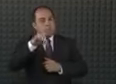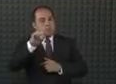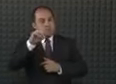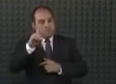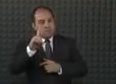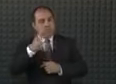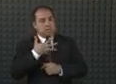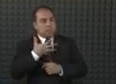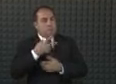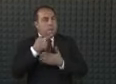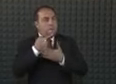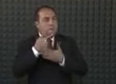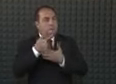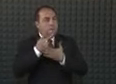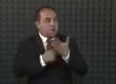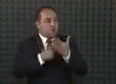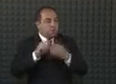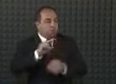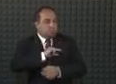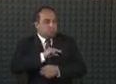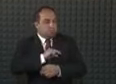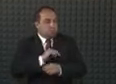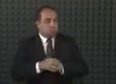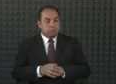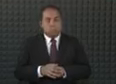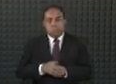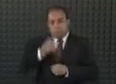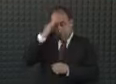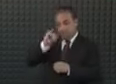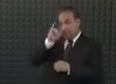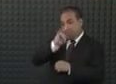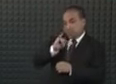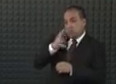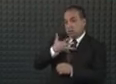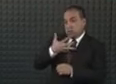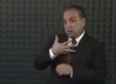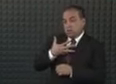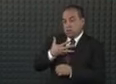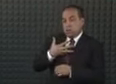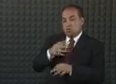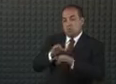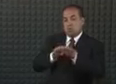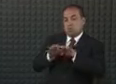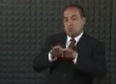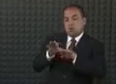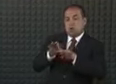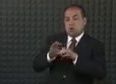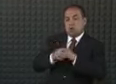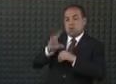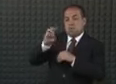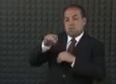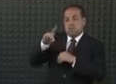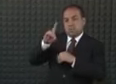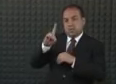ese tema, ¿sabes, jefa, de si hay un operativo en la Merced para...? Sí hay operativo, pero